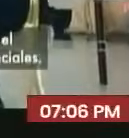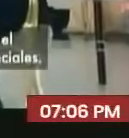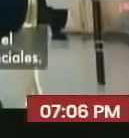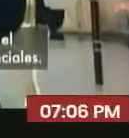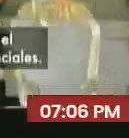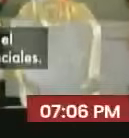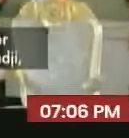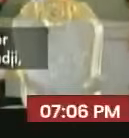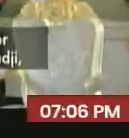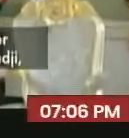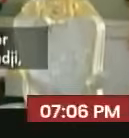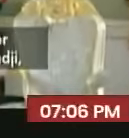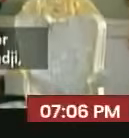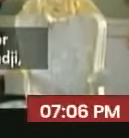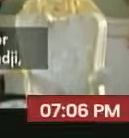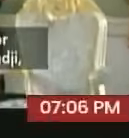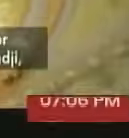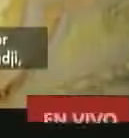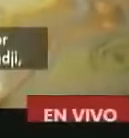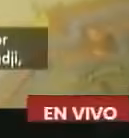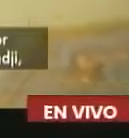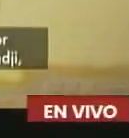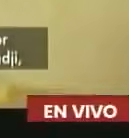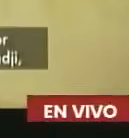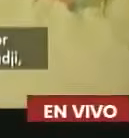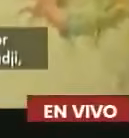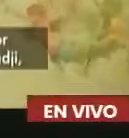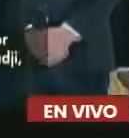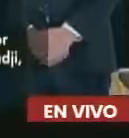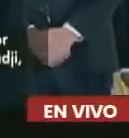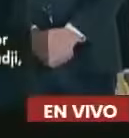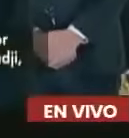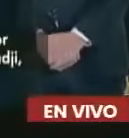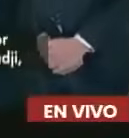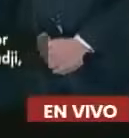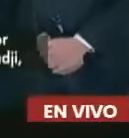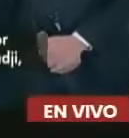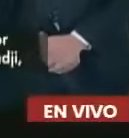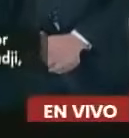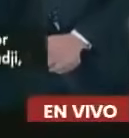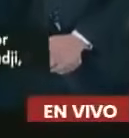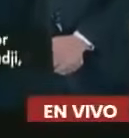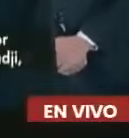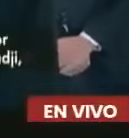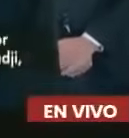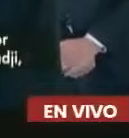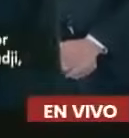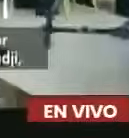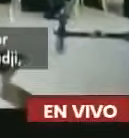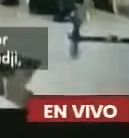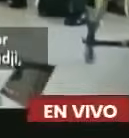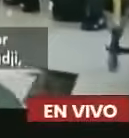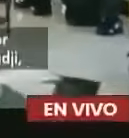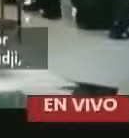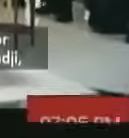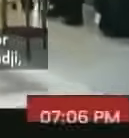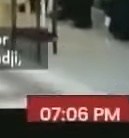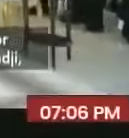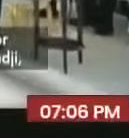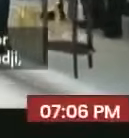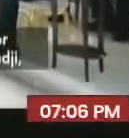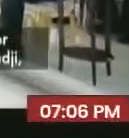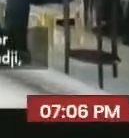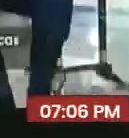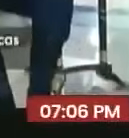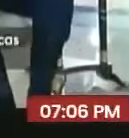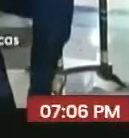cartas credenciales. Seguidamente también recibió al excelentísimo embajador de la República Argelina Democrática y Popular,